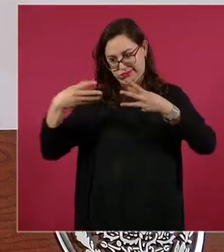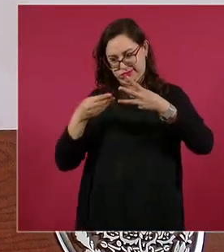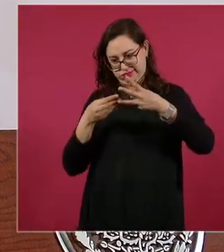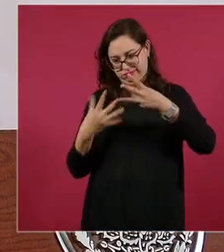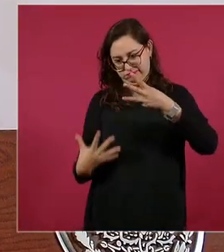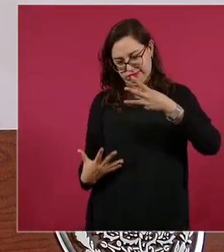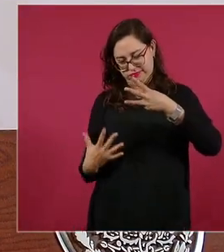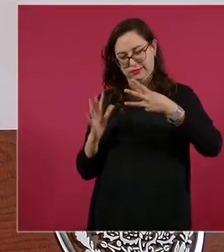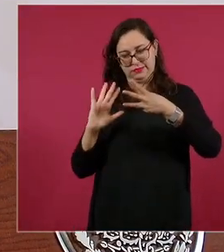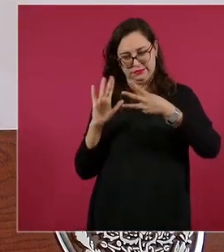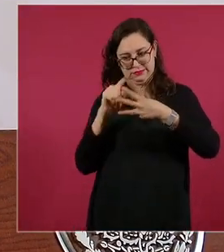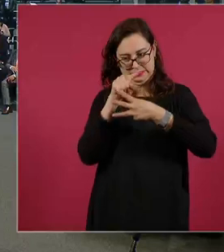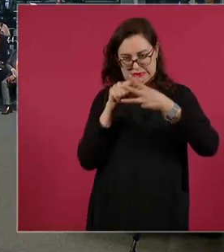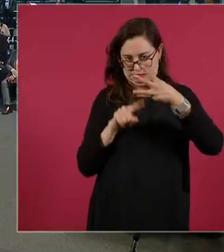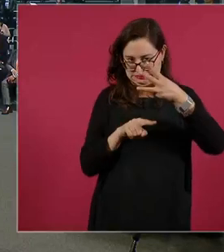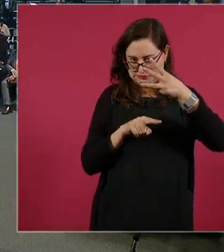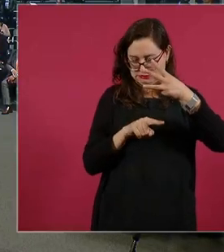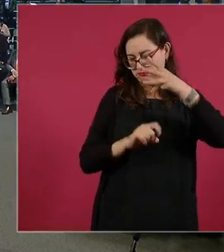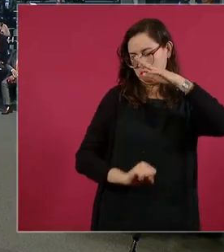entonces